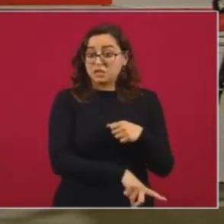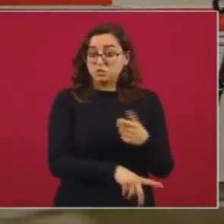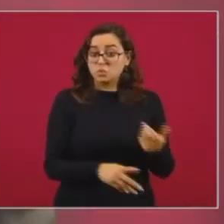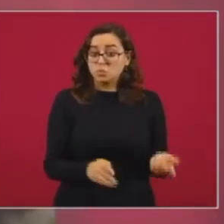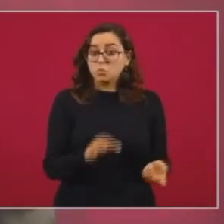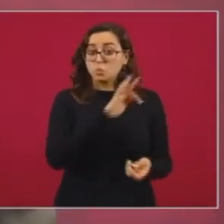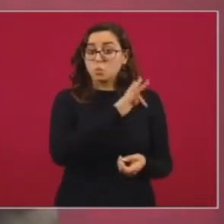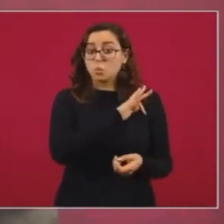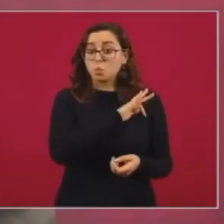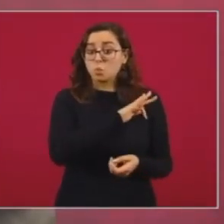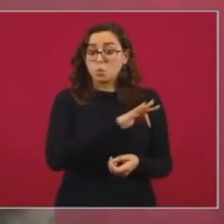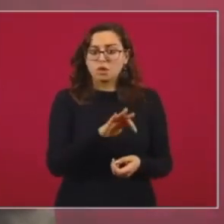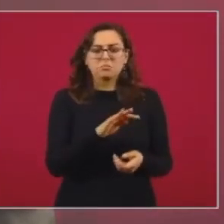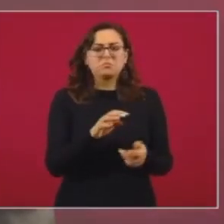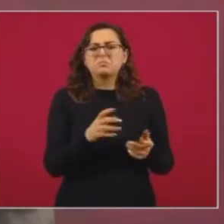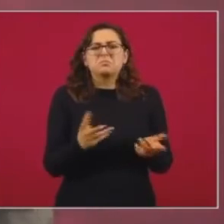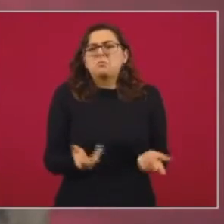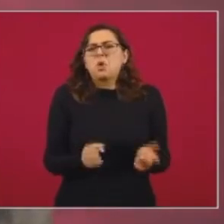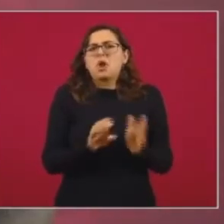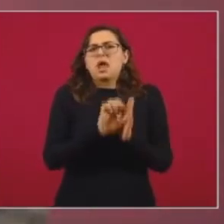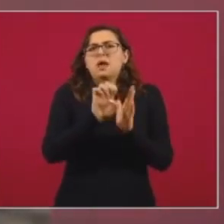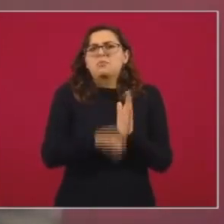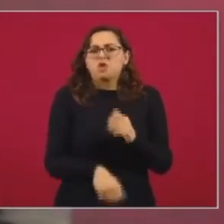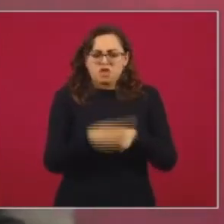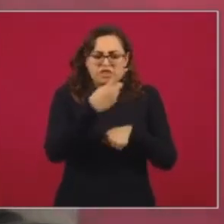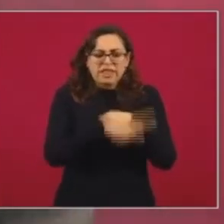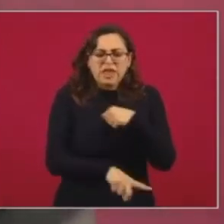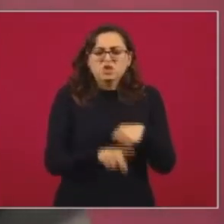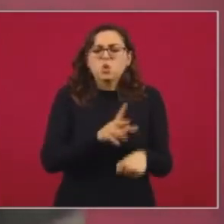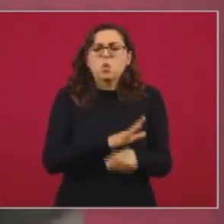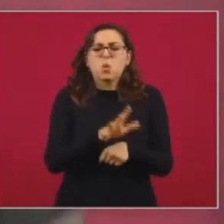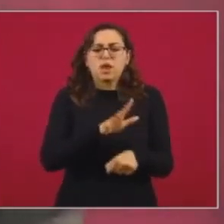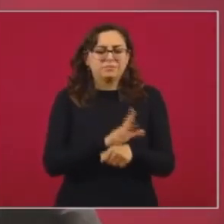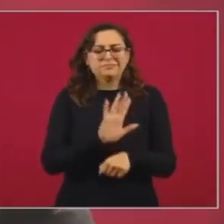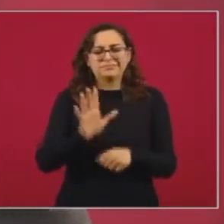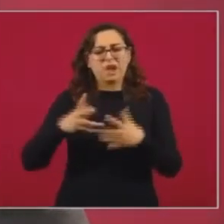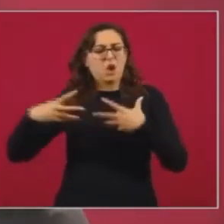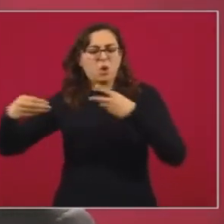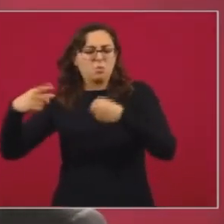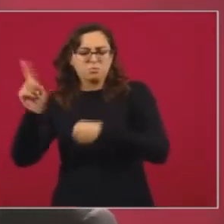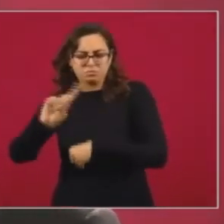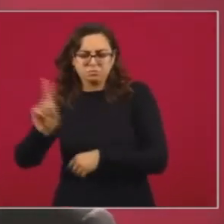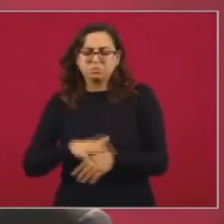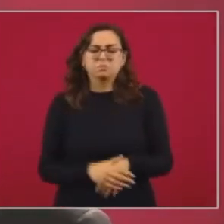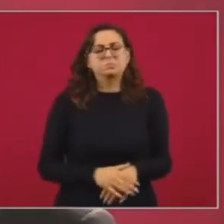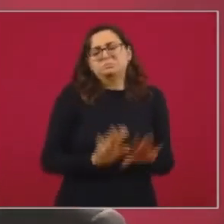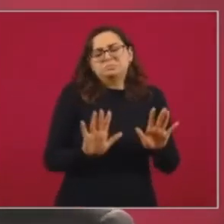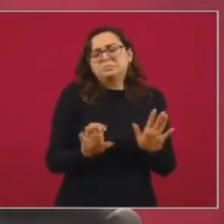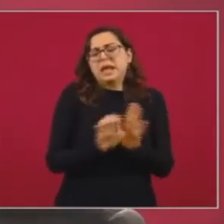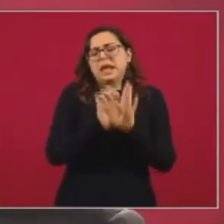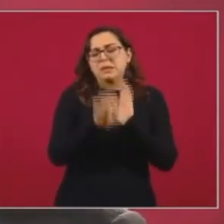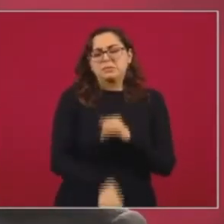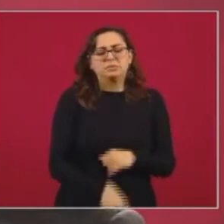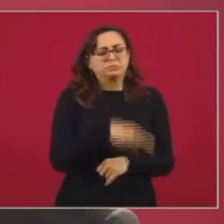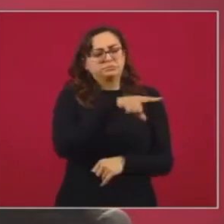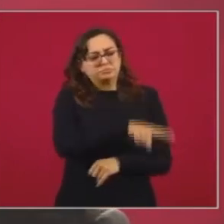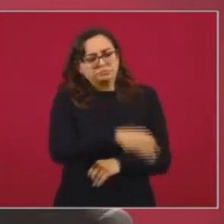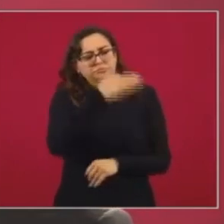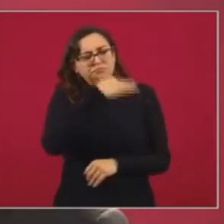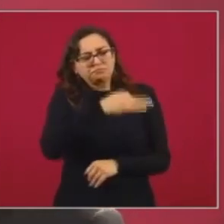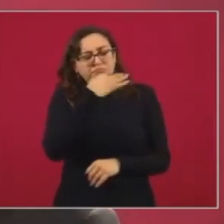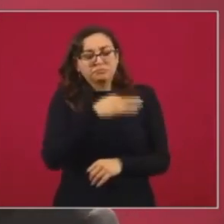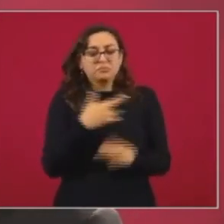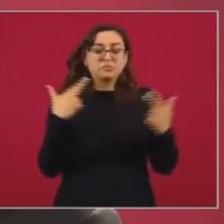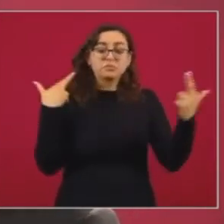vida social, el ruido. El ruido, esto es independiente de COVID. El vecino hace una fiesta y ahí tiene ruido, tiene música,